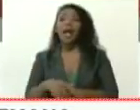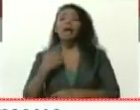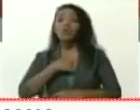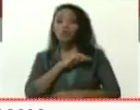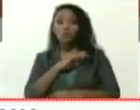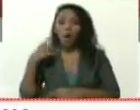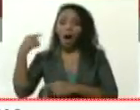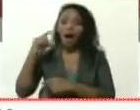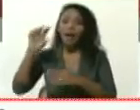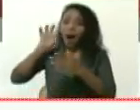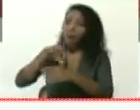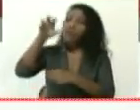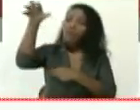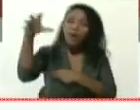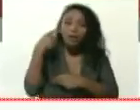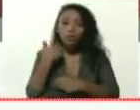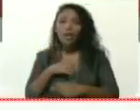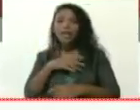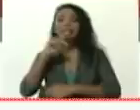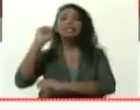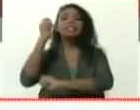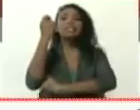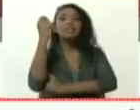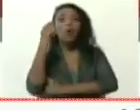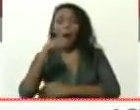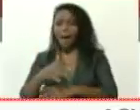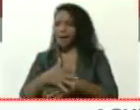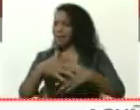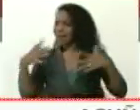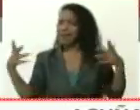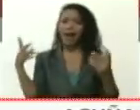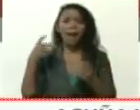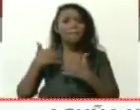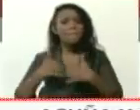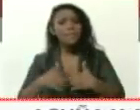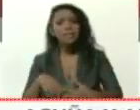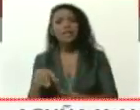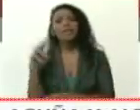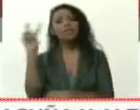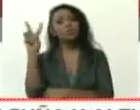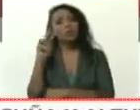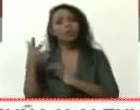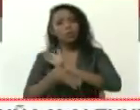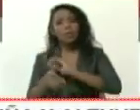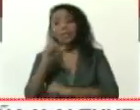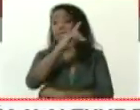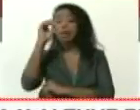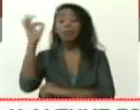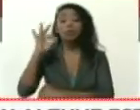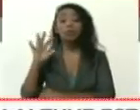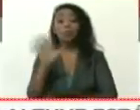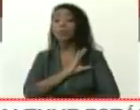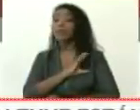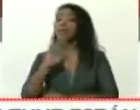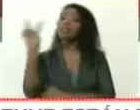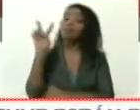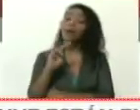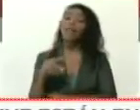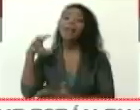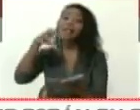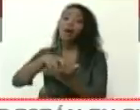exterior. Citgo, una gran empresa de Venezuela, 100% propiedad de Venezuela, del Estado